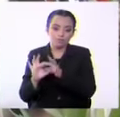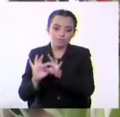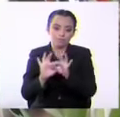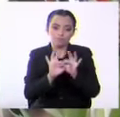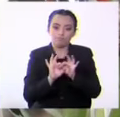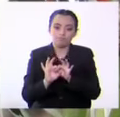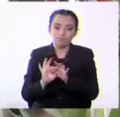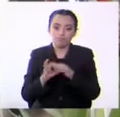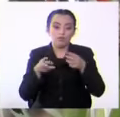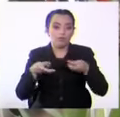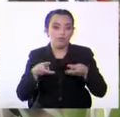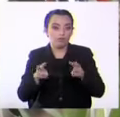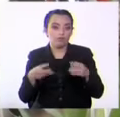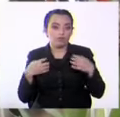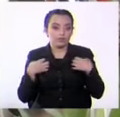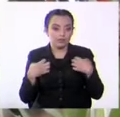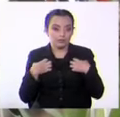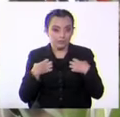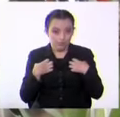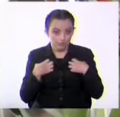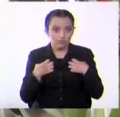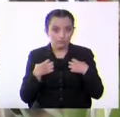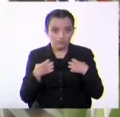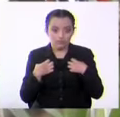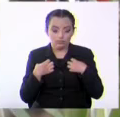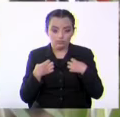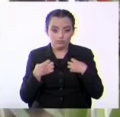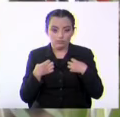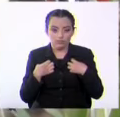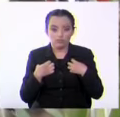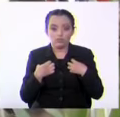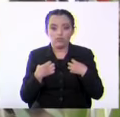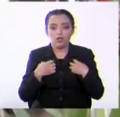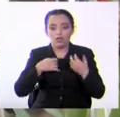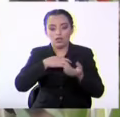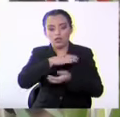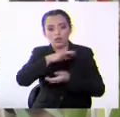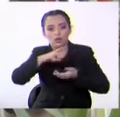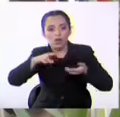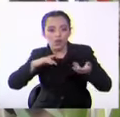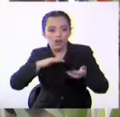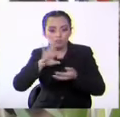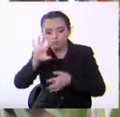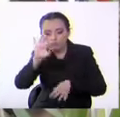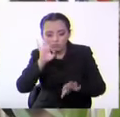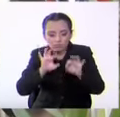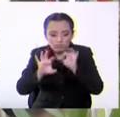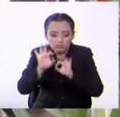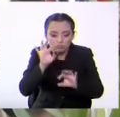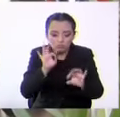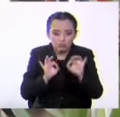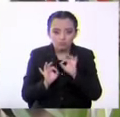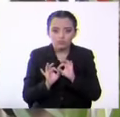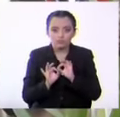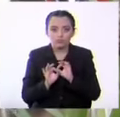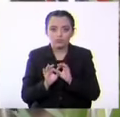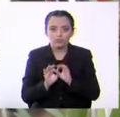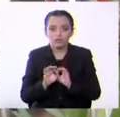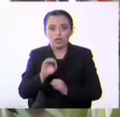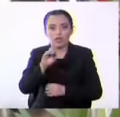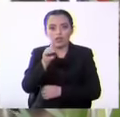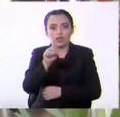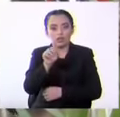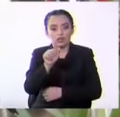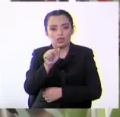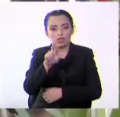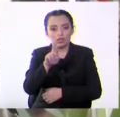formas de vida. Mientras la selección natural no es dirigida hacia un propósito, Darwin se dio cuenta de ella por otro mecanismo,